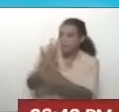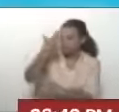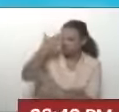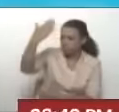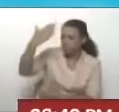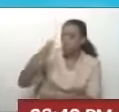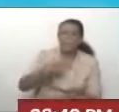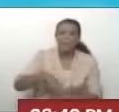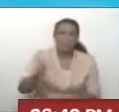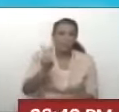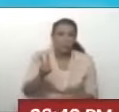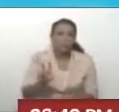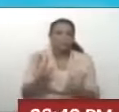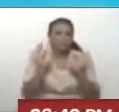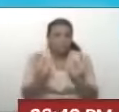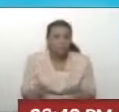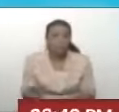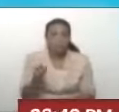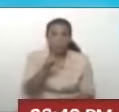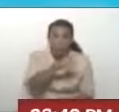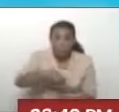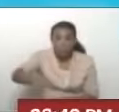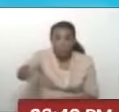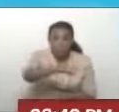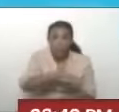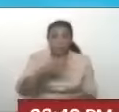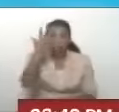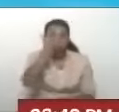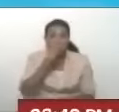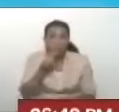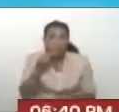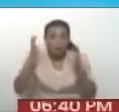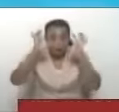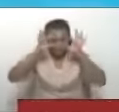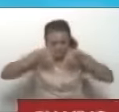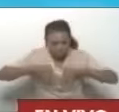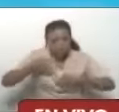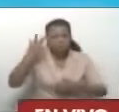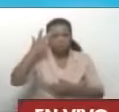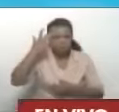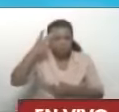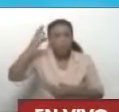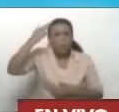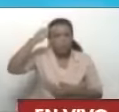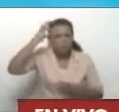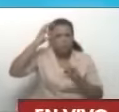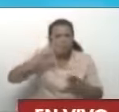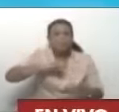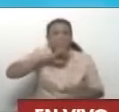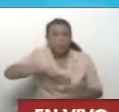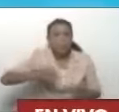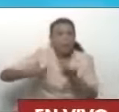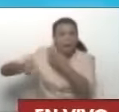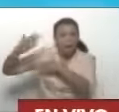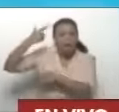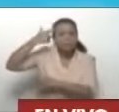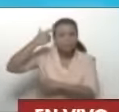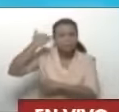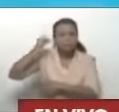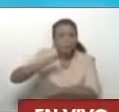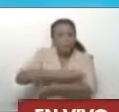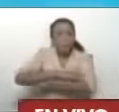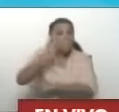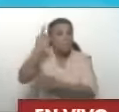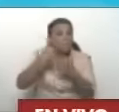en este país, siendo, como usted lo dice también, una juventud muy consciente de su memoria histórica, muy consciente de